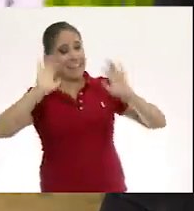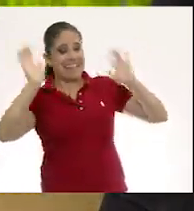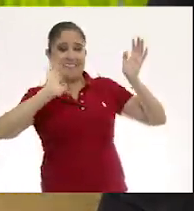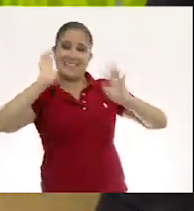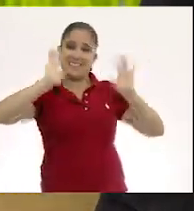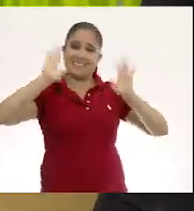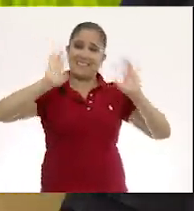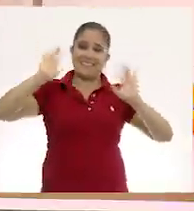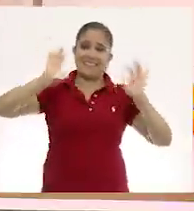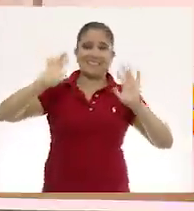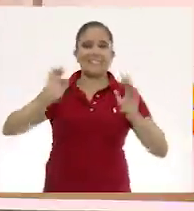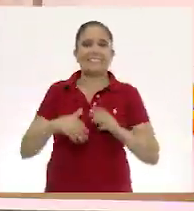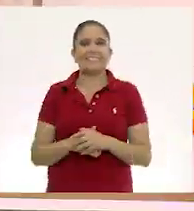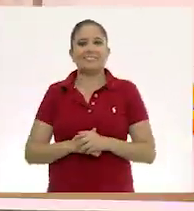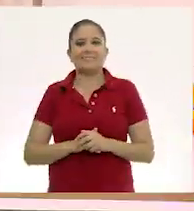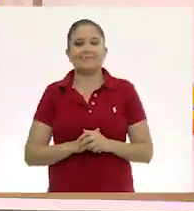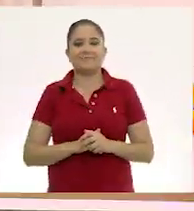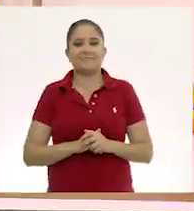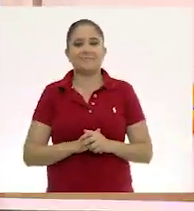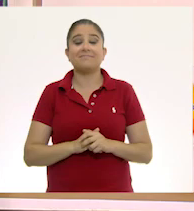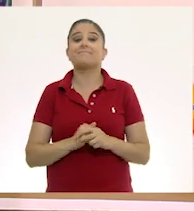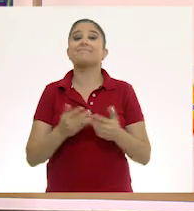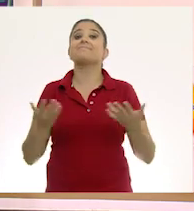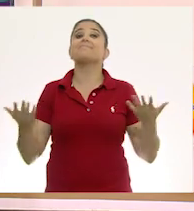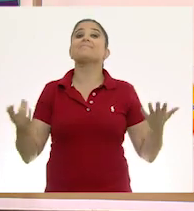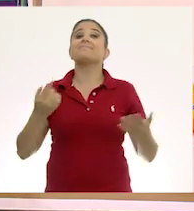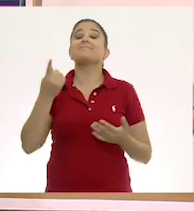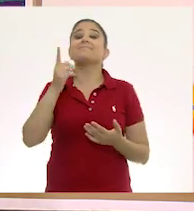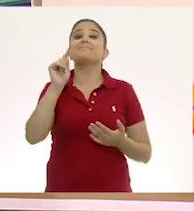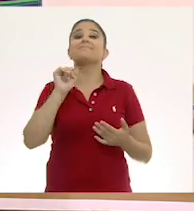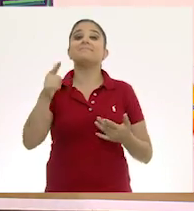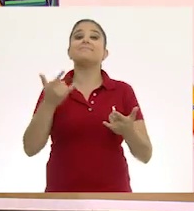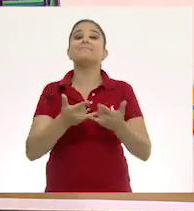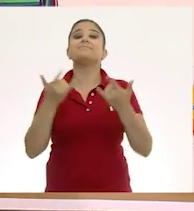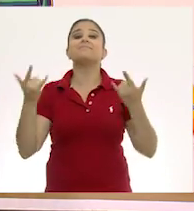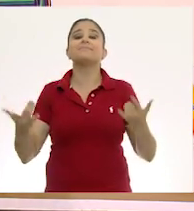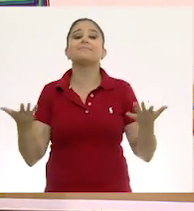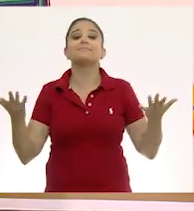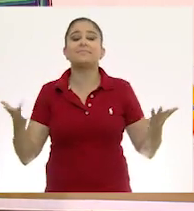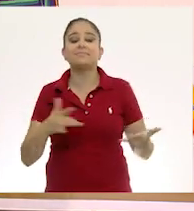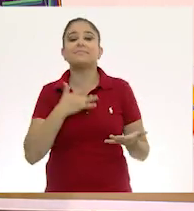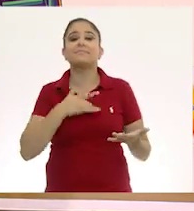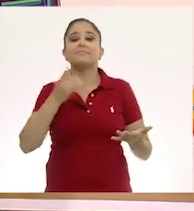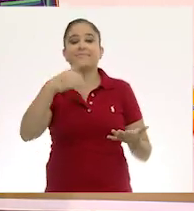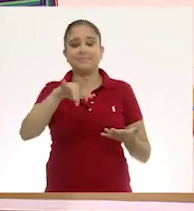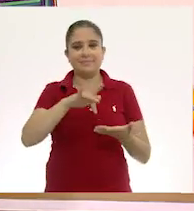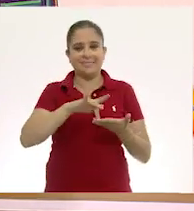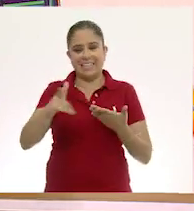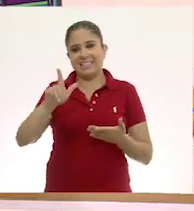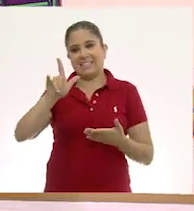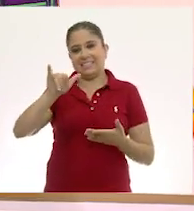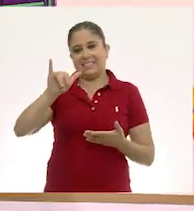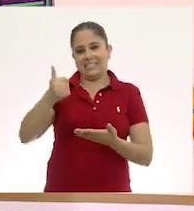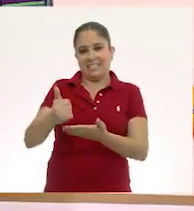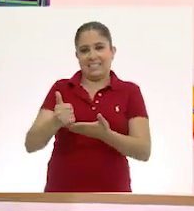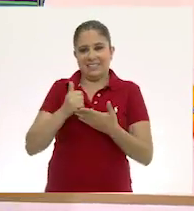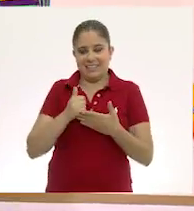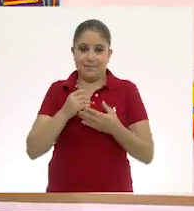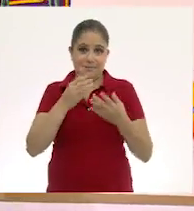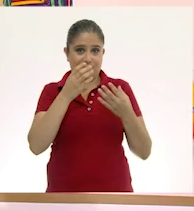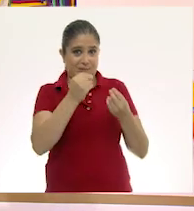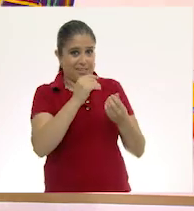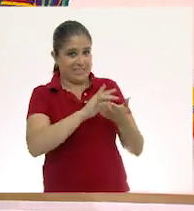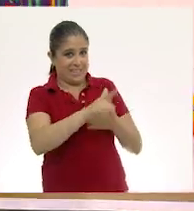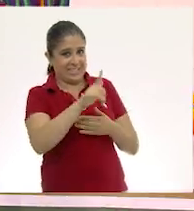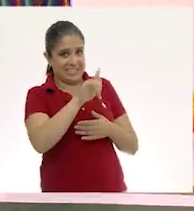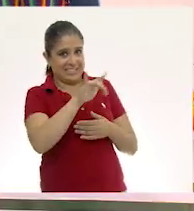¡Adiós! ¡Adiós! ¿Qué tal esta historia? Gracias, Lili, por ayudarnos. Muchas gracias,